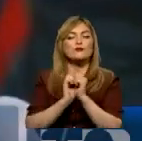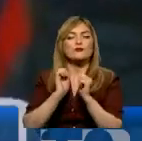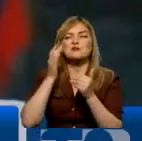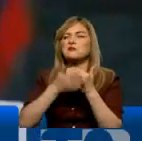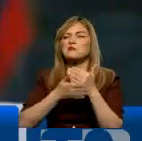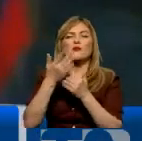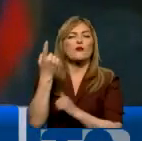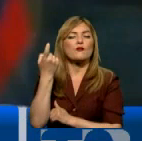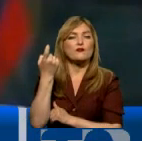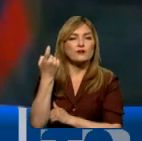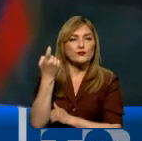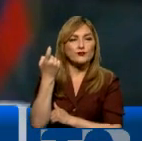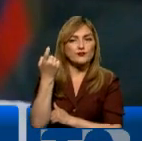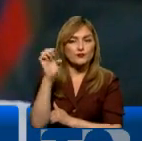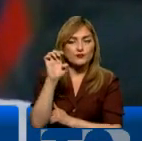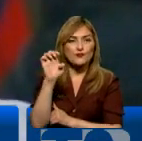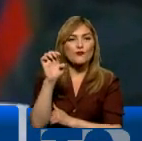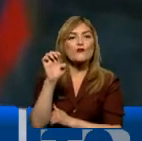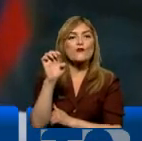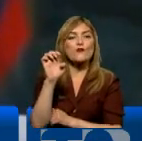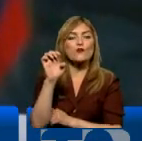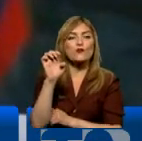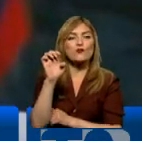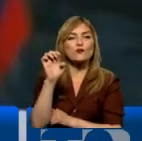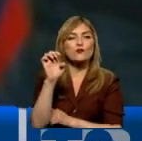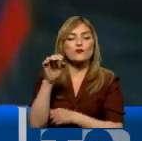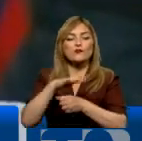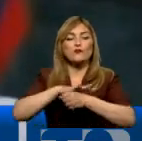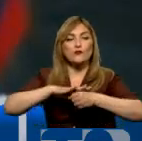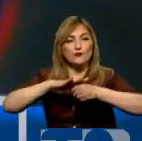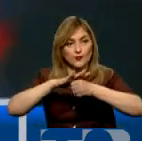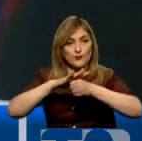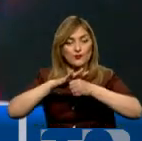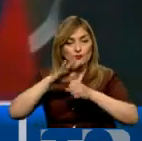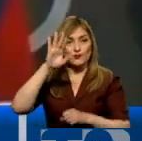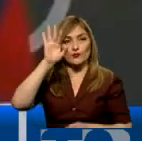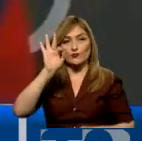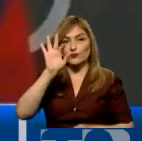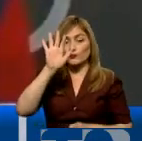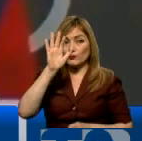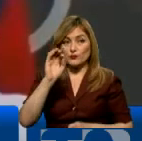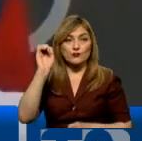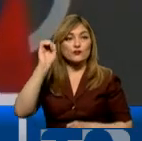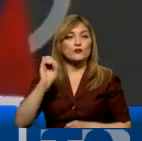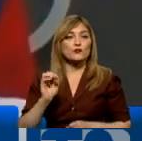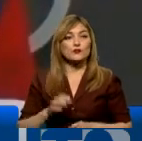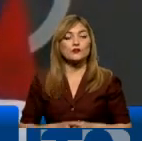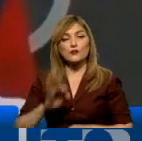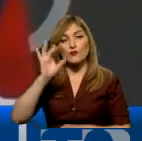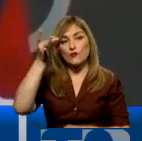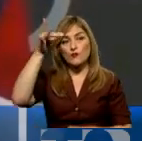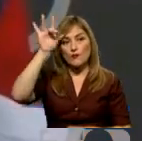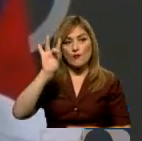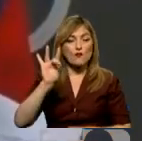11 de enero, tenemos una ocupación que llega al 95%. El 18